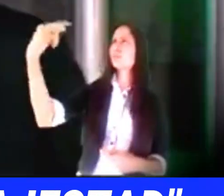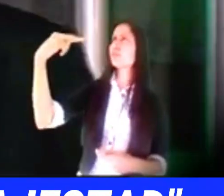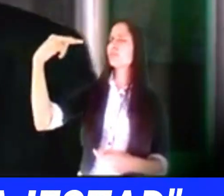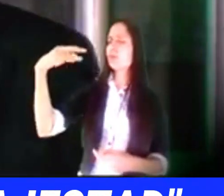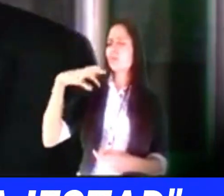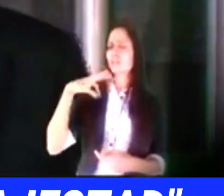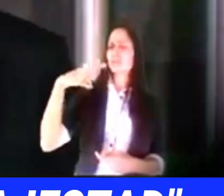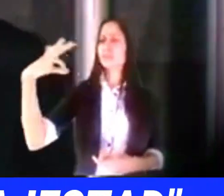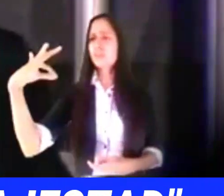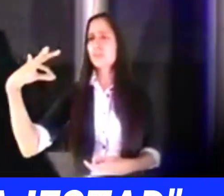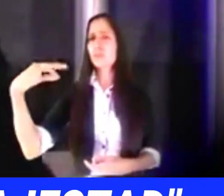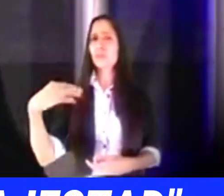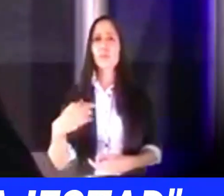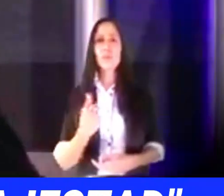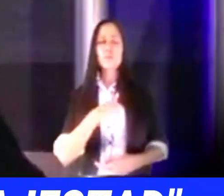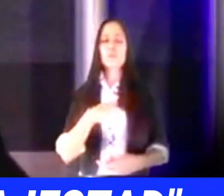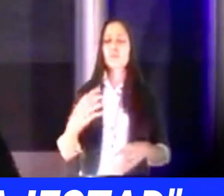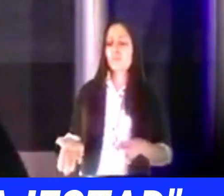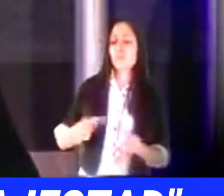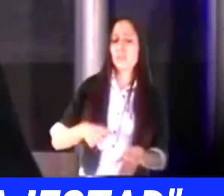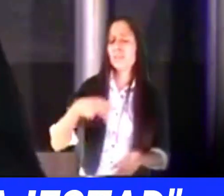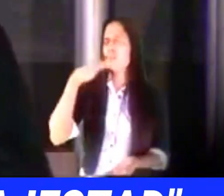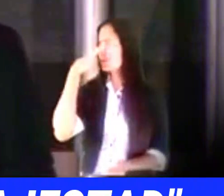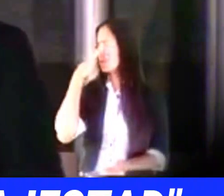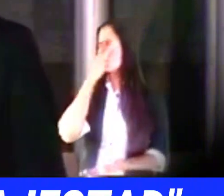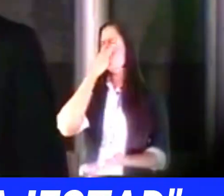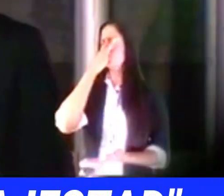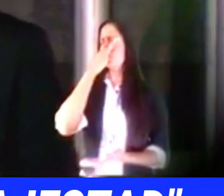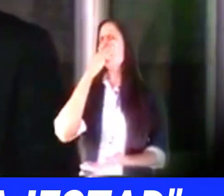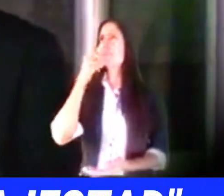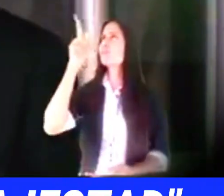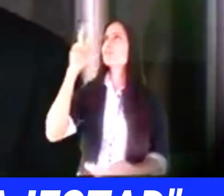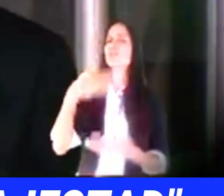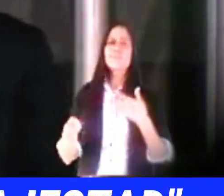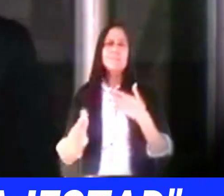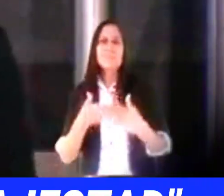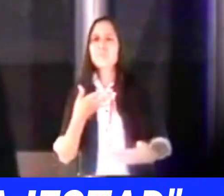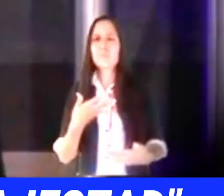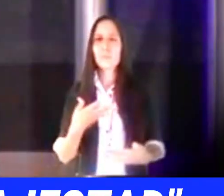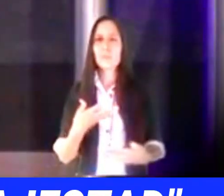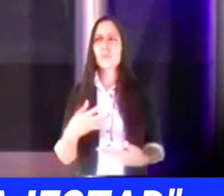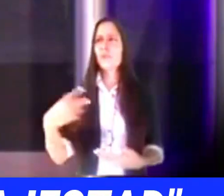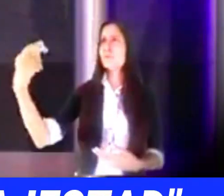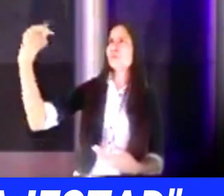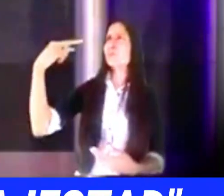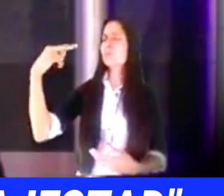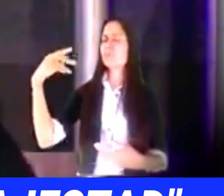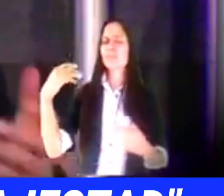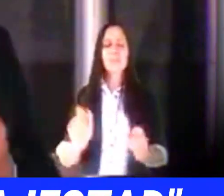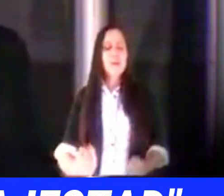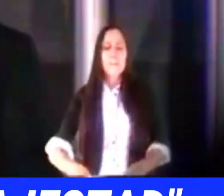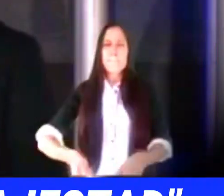muertos, malolientes, pero eso no le importó a Él. nos salvó por su gracia,